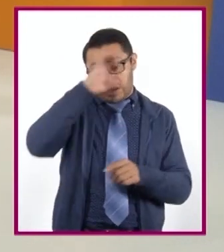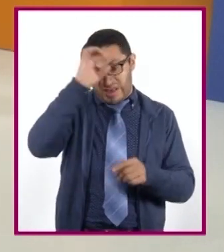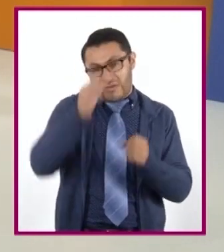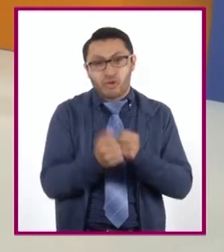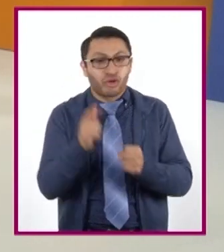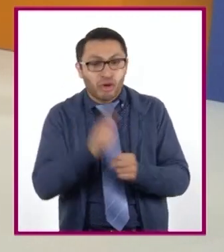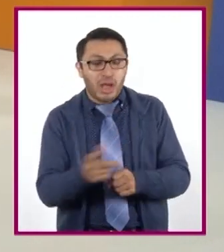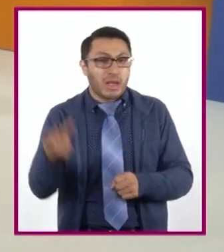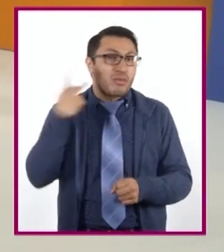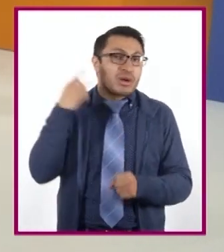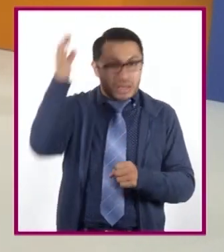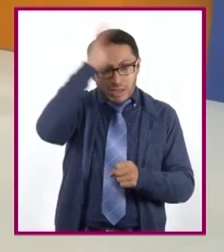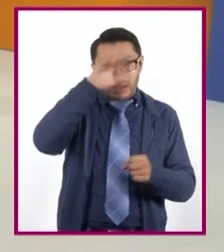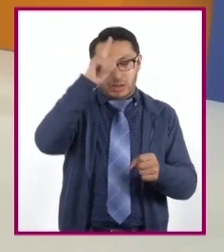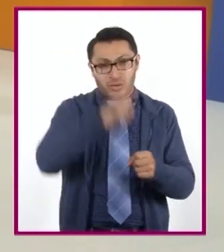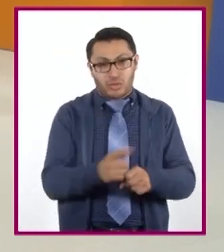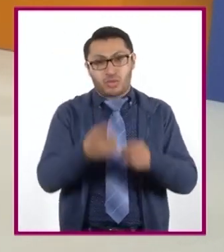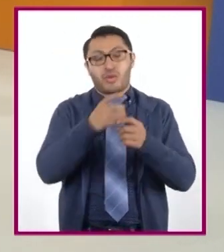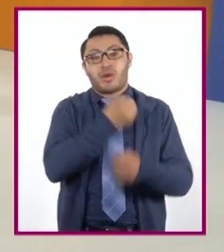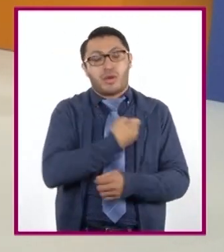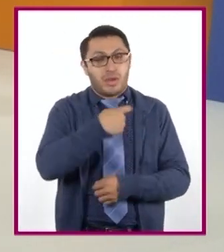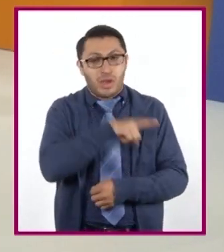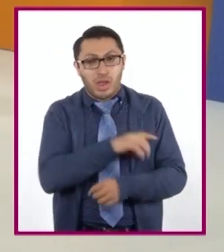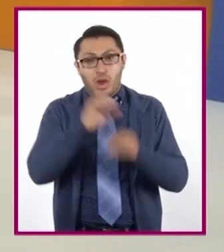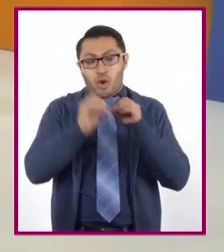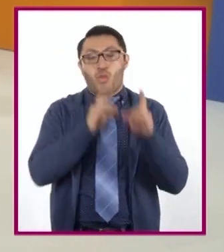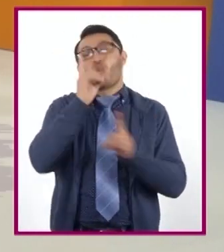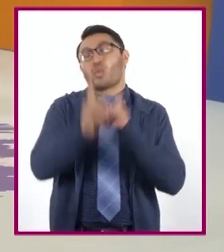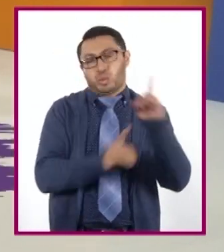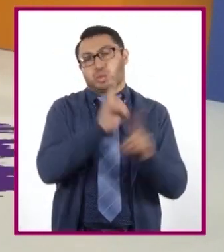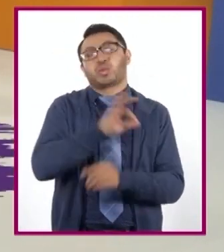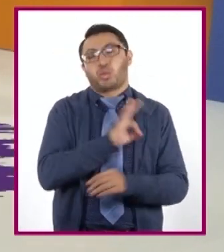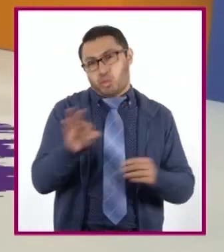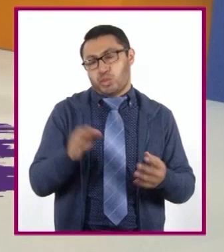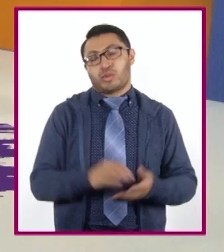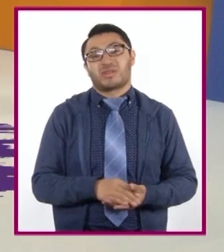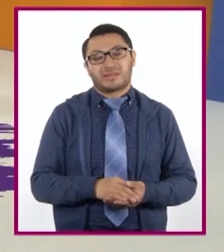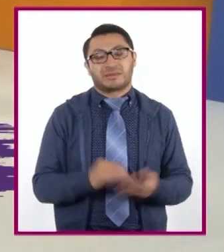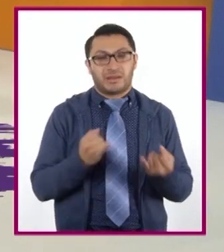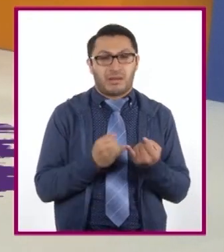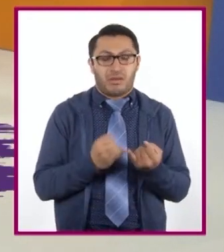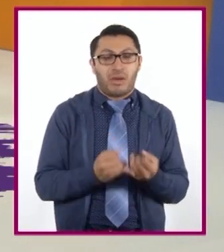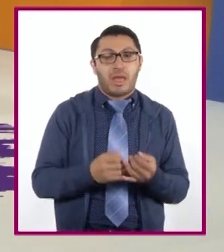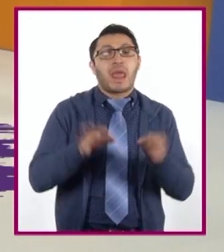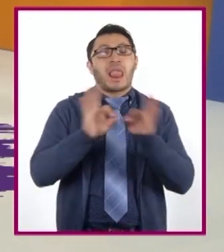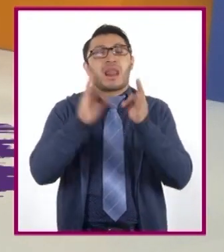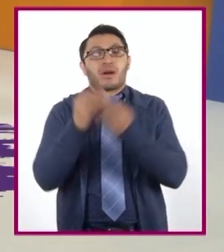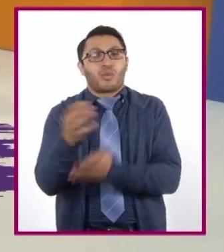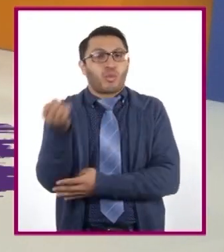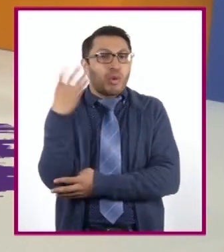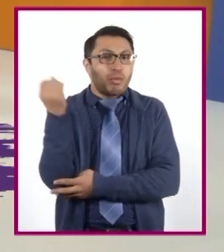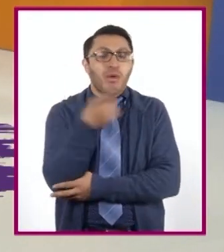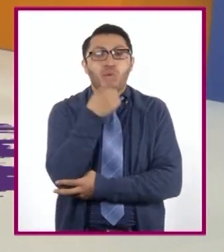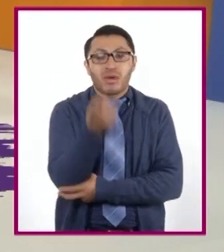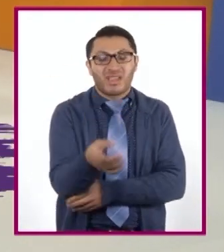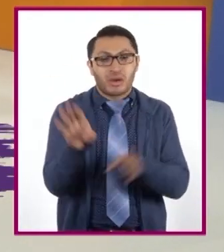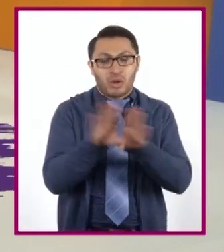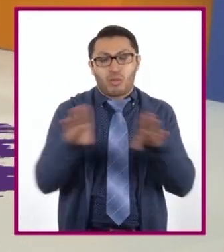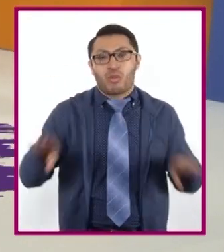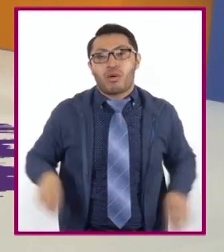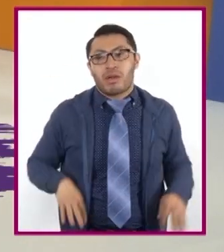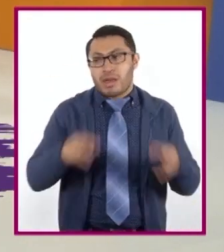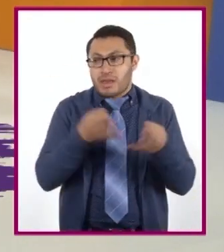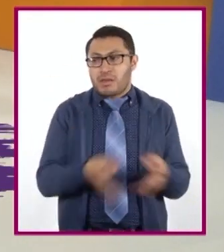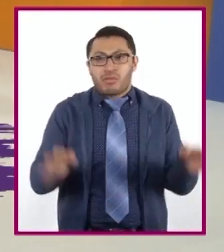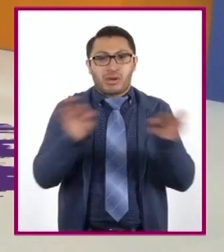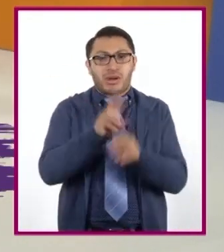político, el cultural, el de salud o hasta deportivo. Estrategias discursivas. Una característica fundamental que